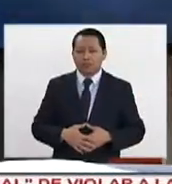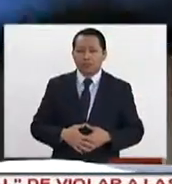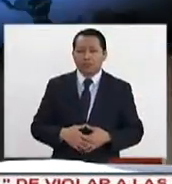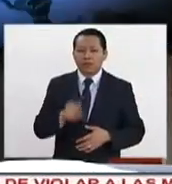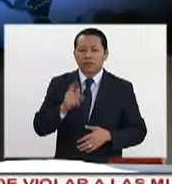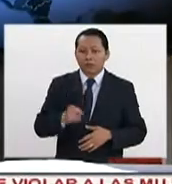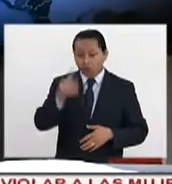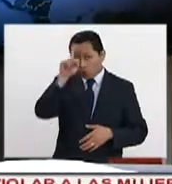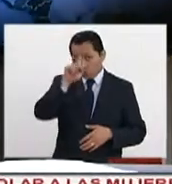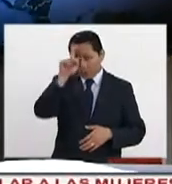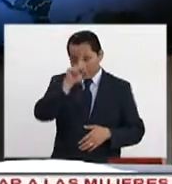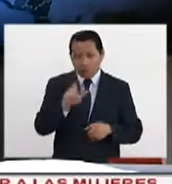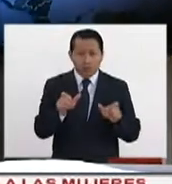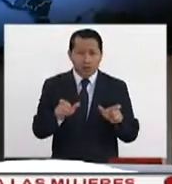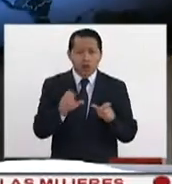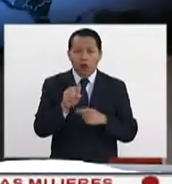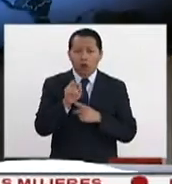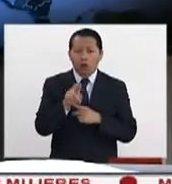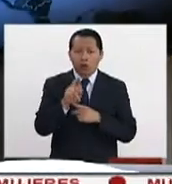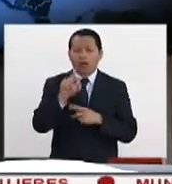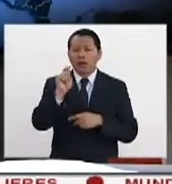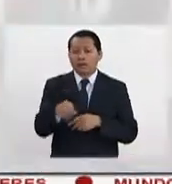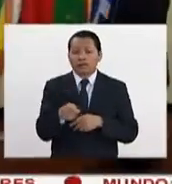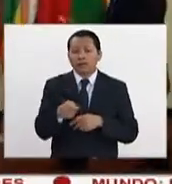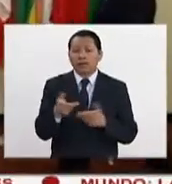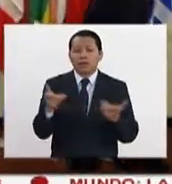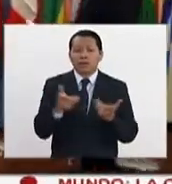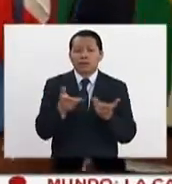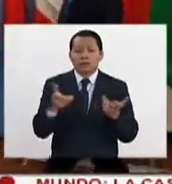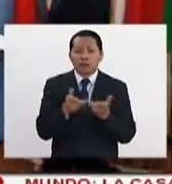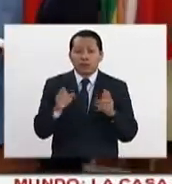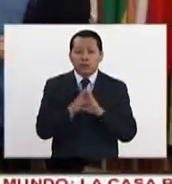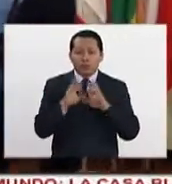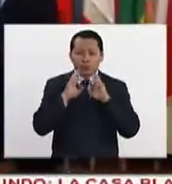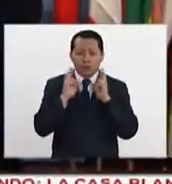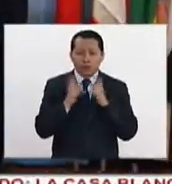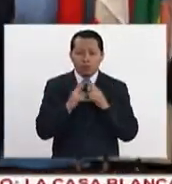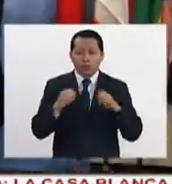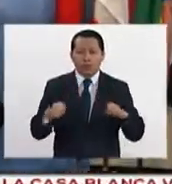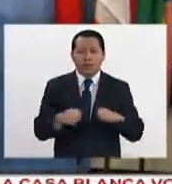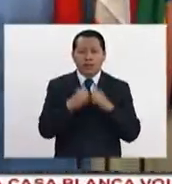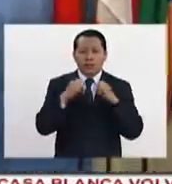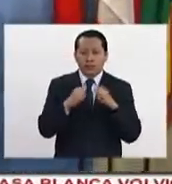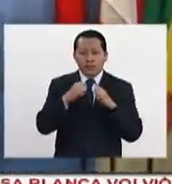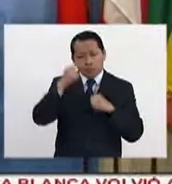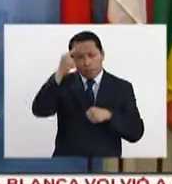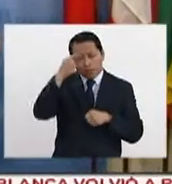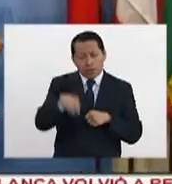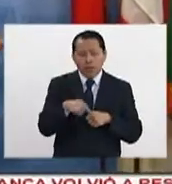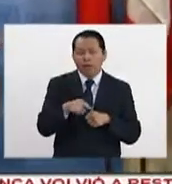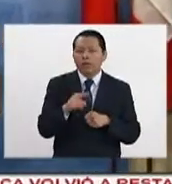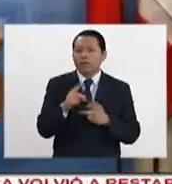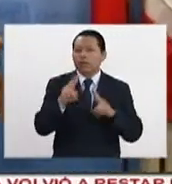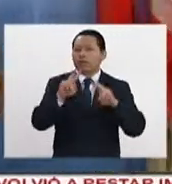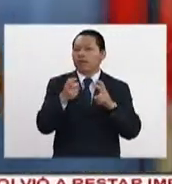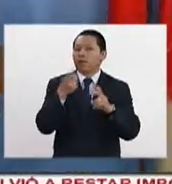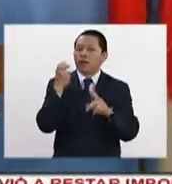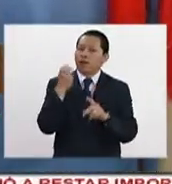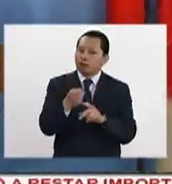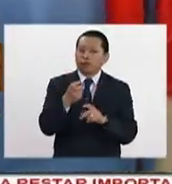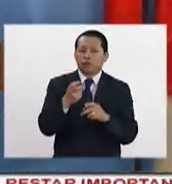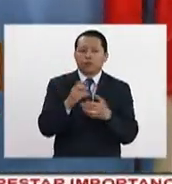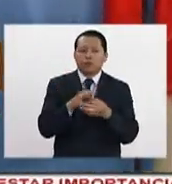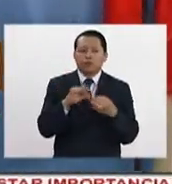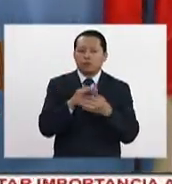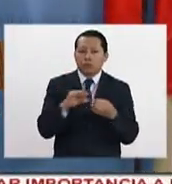Mientras tanto, el Consejo de Seguridad de la ONU podría realizar una reunión de emergencia para tratar este asunto el día de hoy.